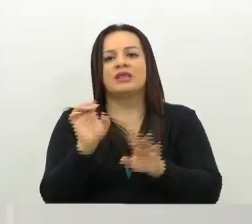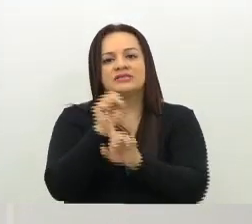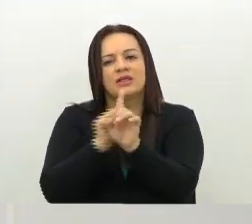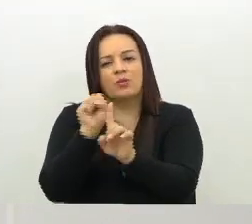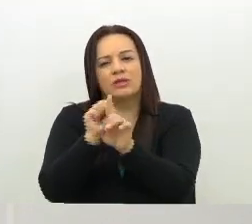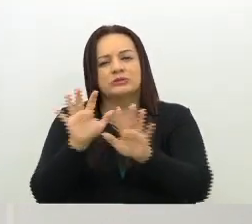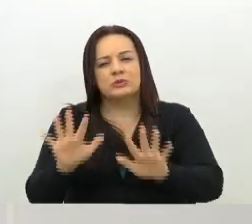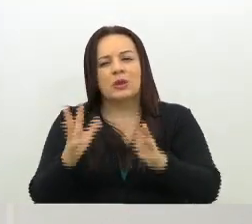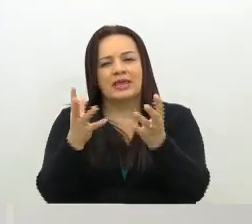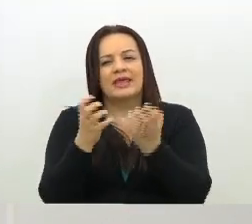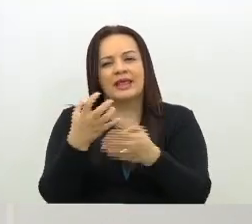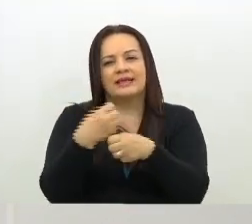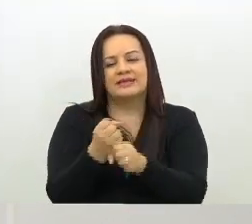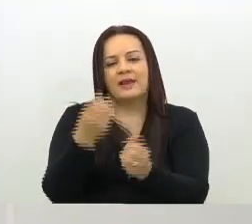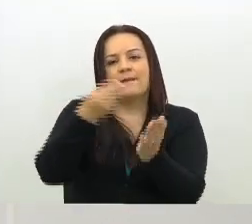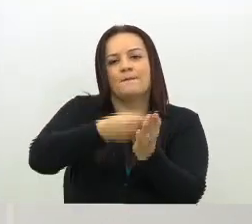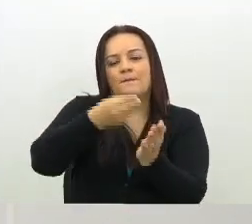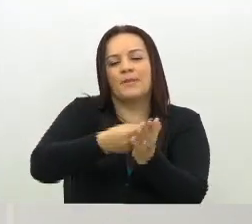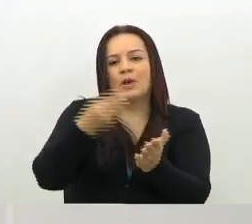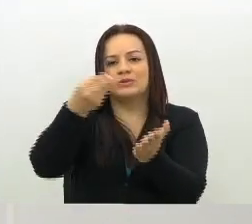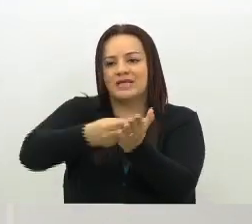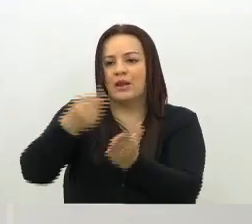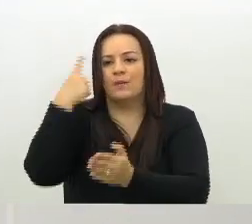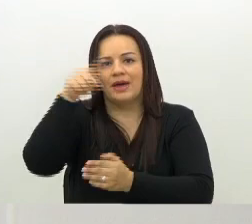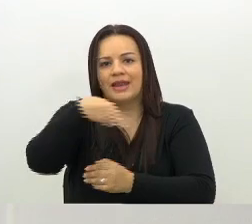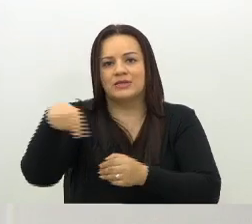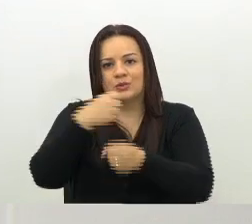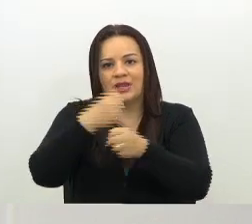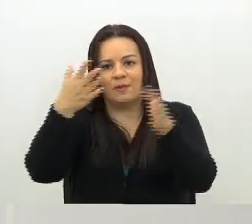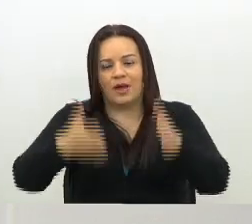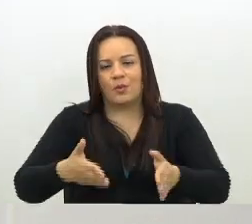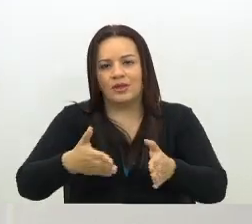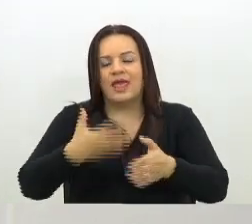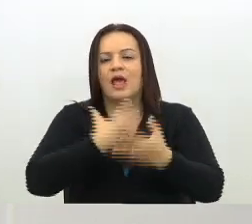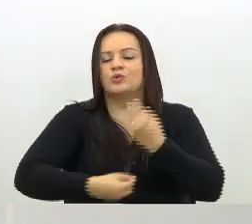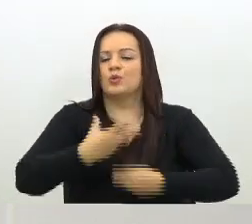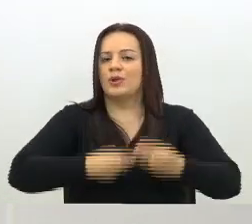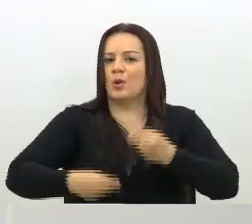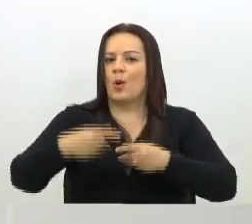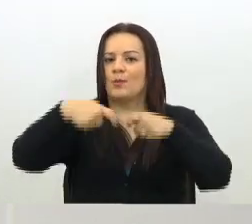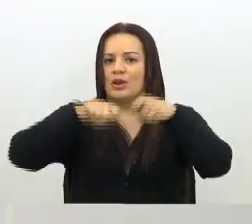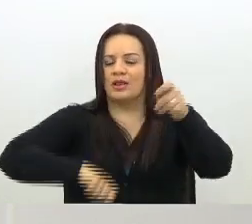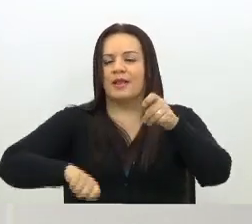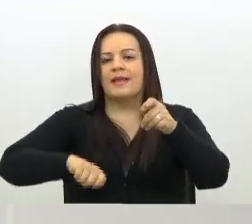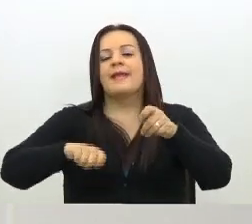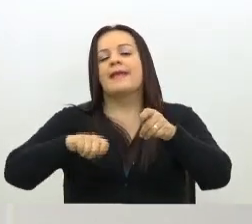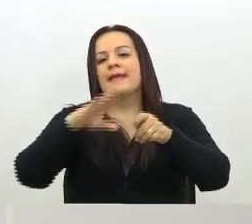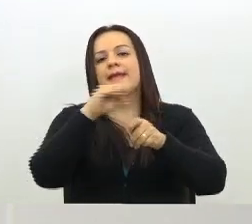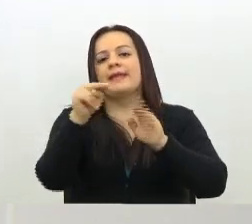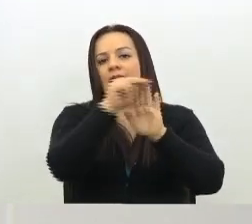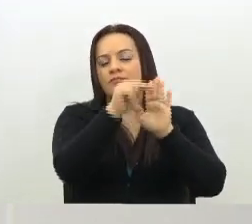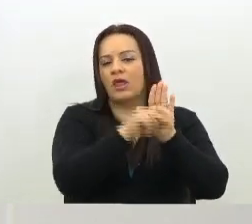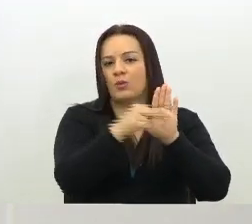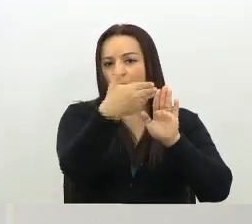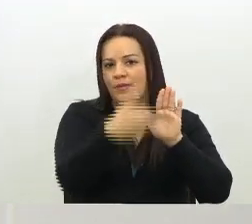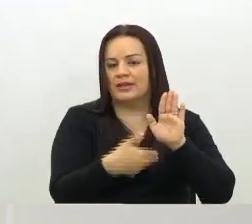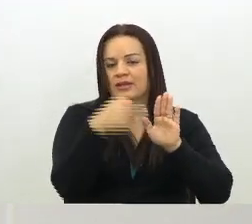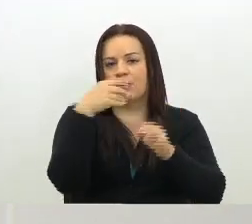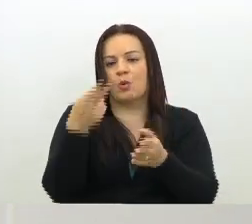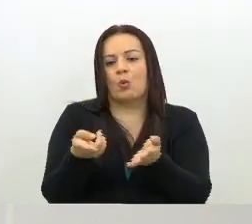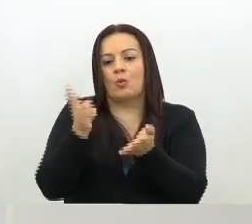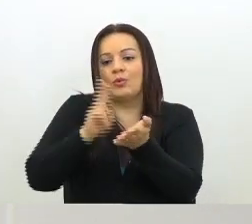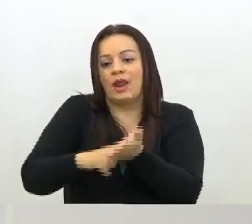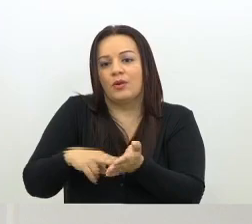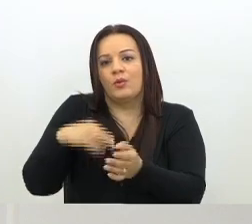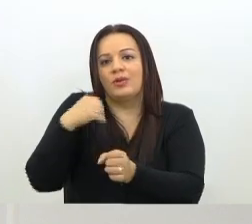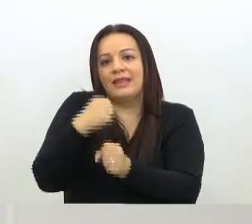crear sobre el pago de salarios para esos trabajadores que han sufrido una violación y que en el marco de un contrato de trabajo deciden ejercer